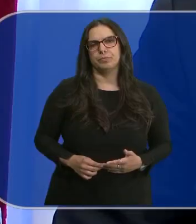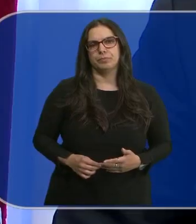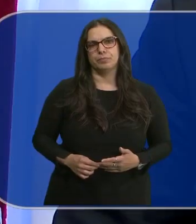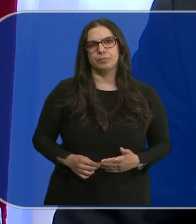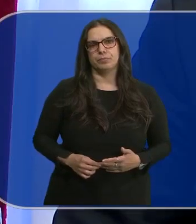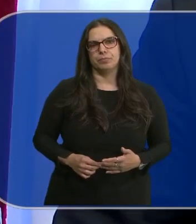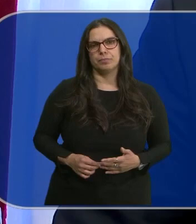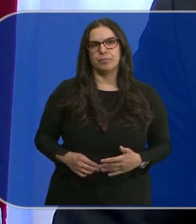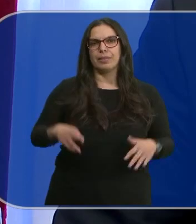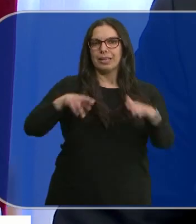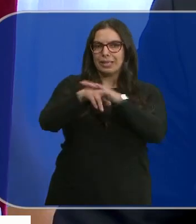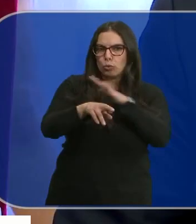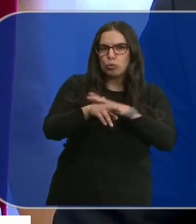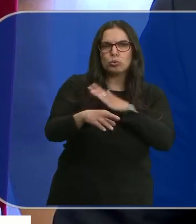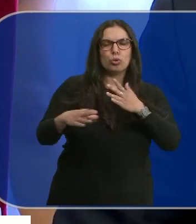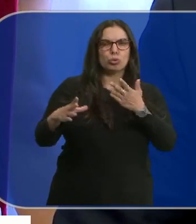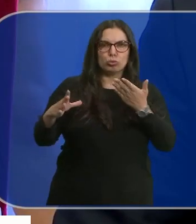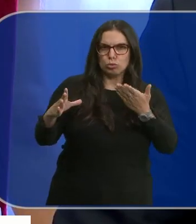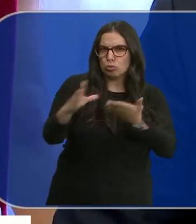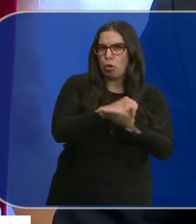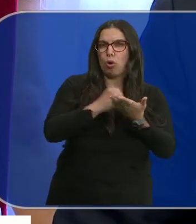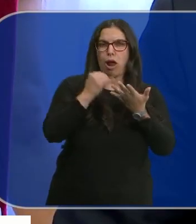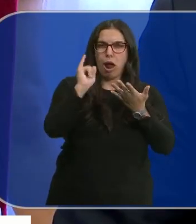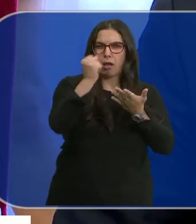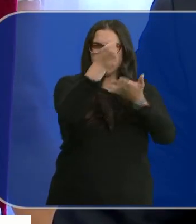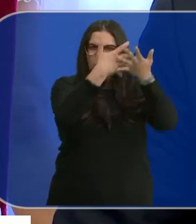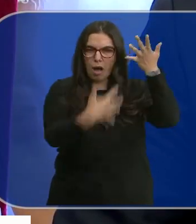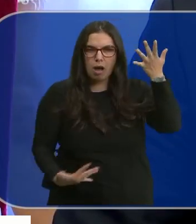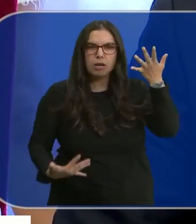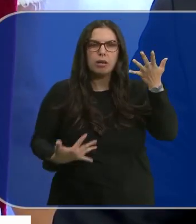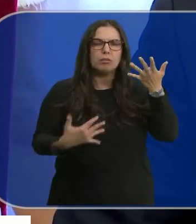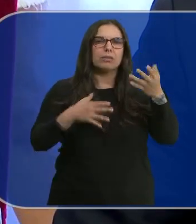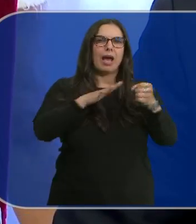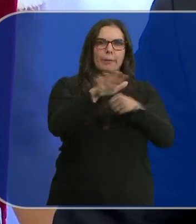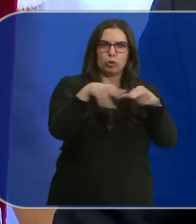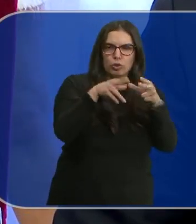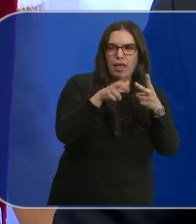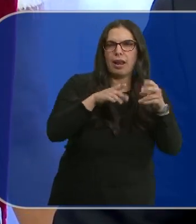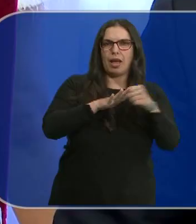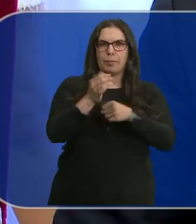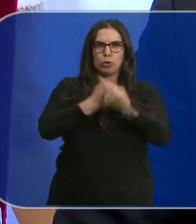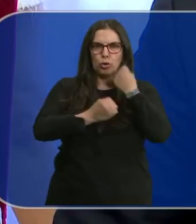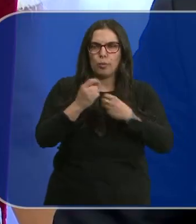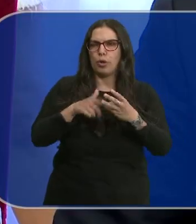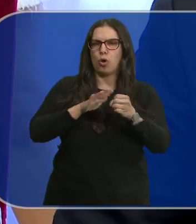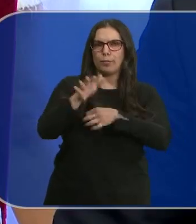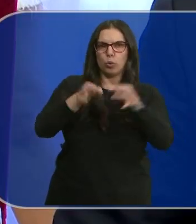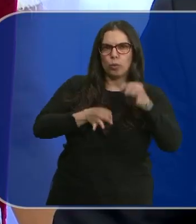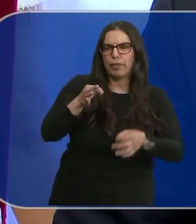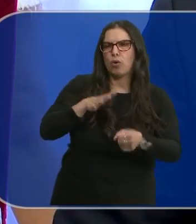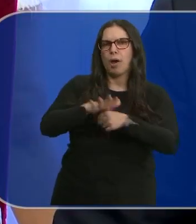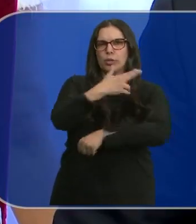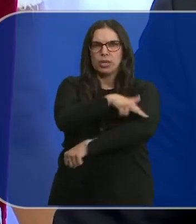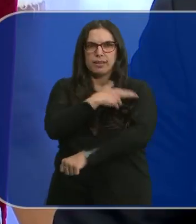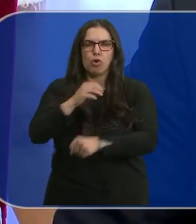Todos los recursos disponibles que tienen a nivel social, económico, jurídico,